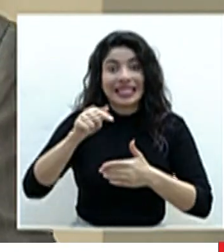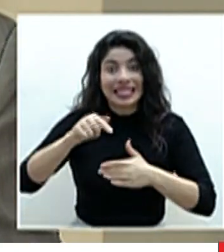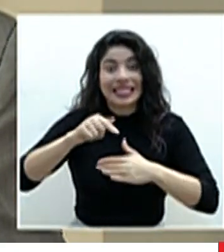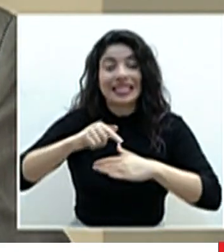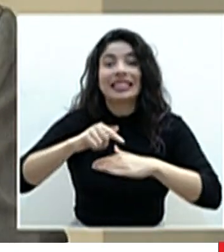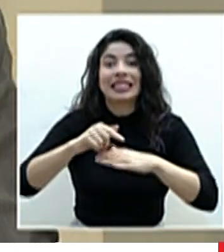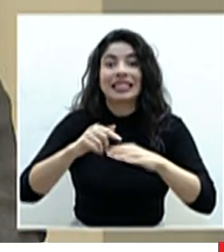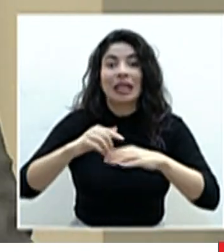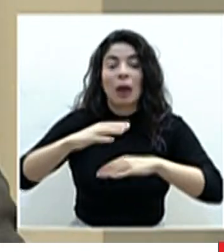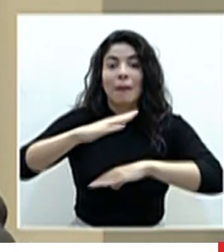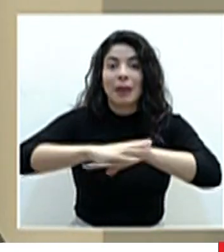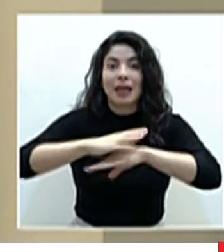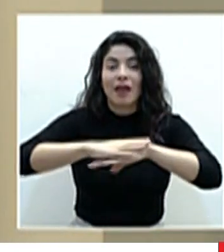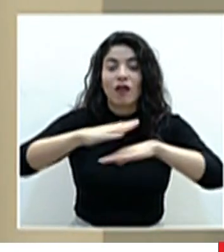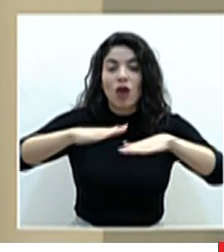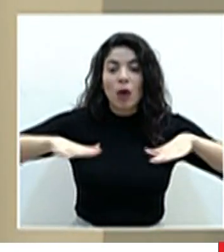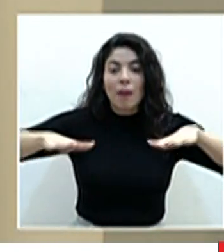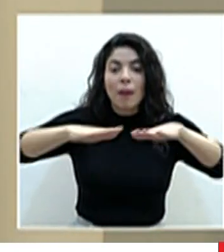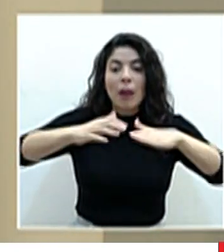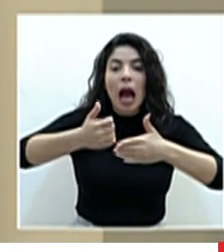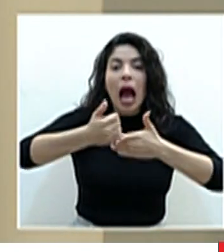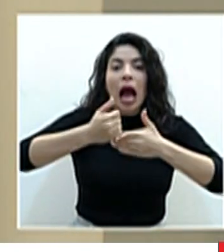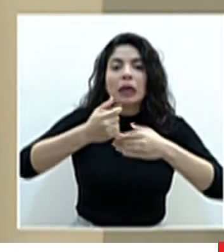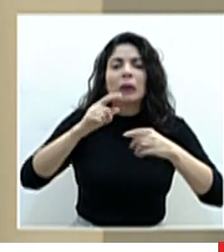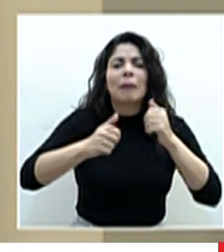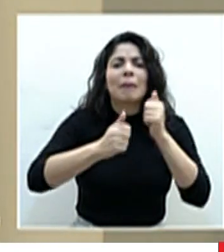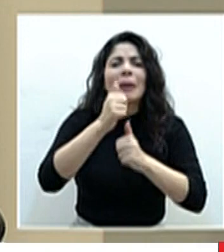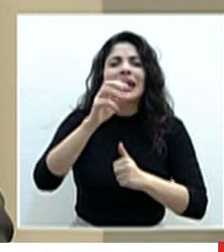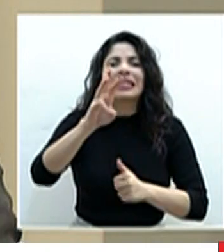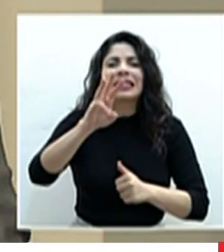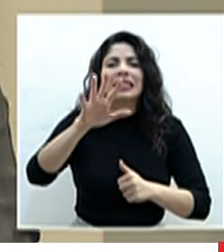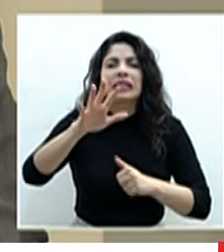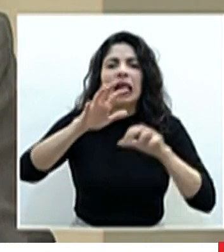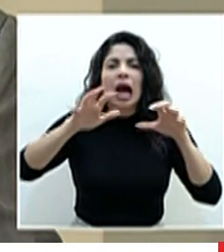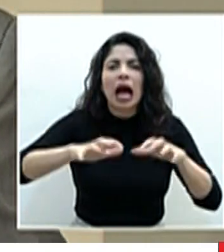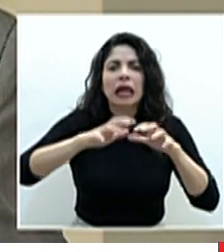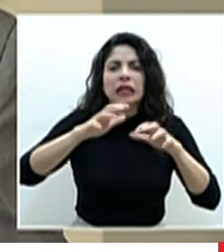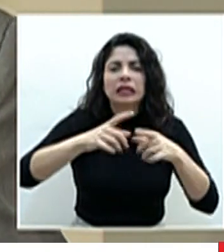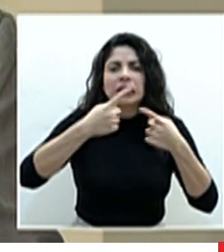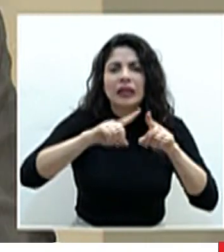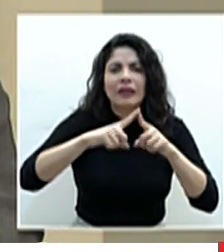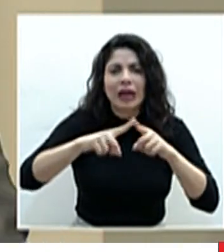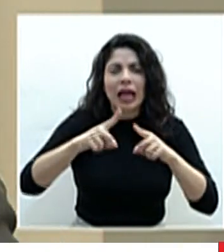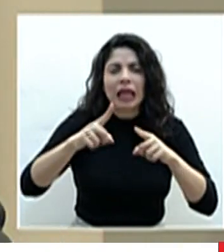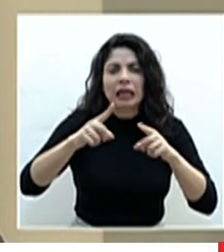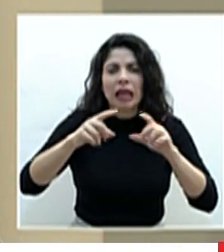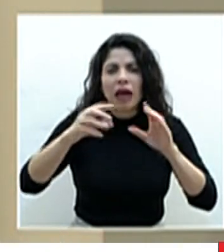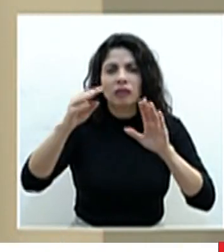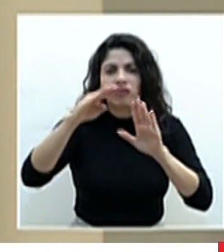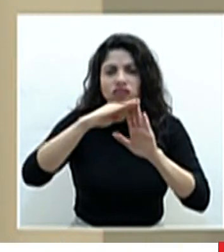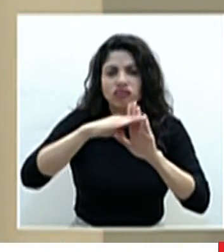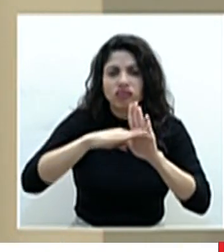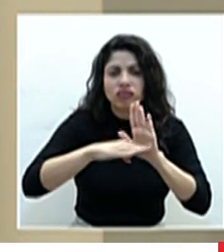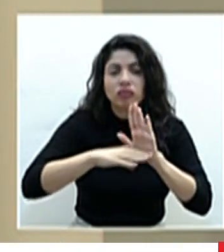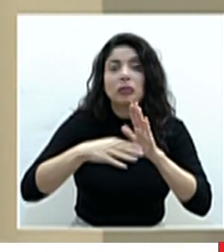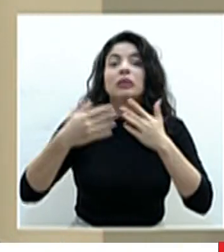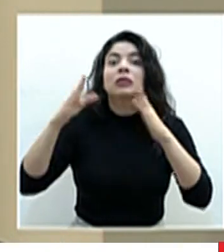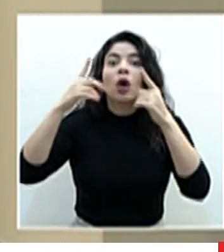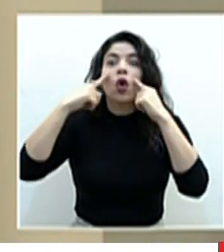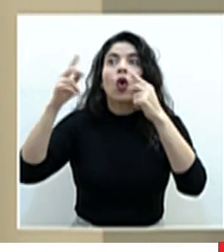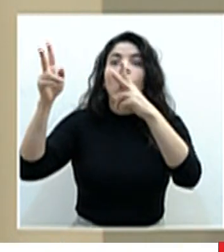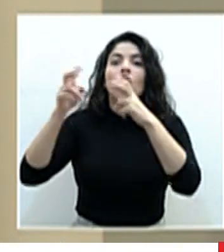permitido activar más de 65 diferentes acciones y nos ha permitido recibir